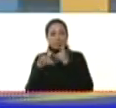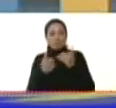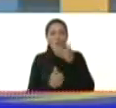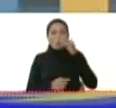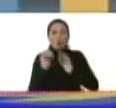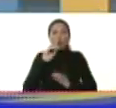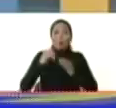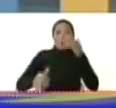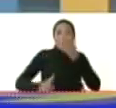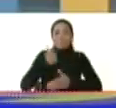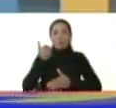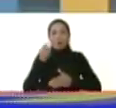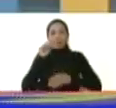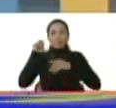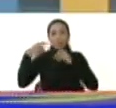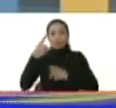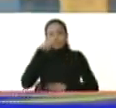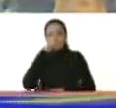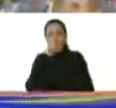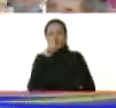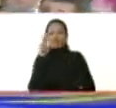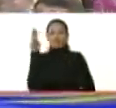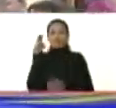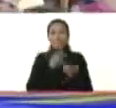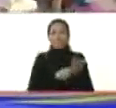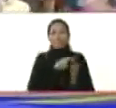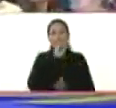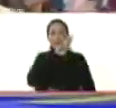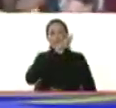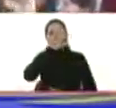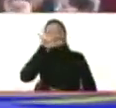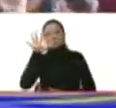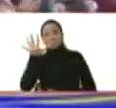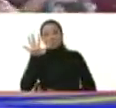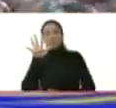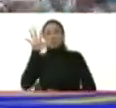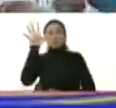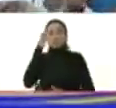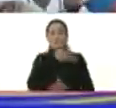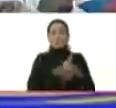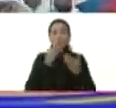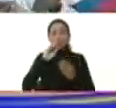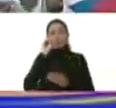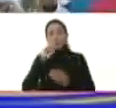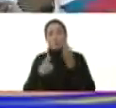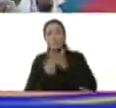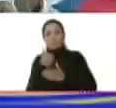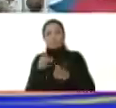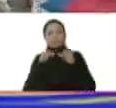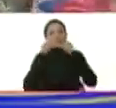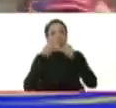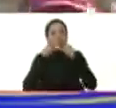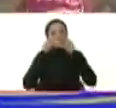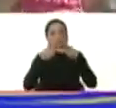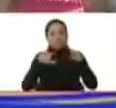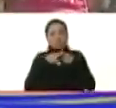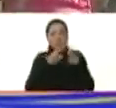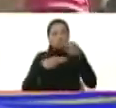más. Para el año 2025, 5 millones o más. Vamos a mantener el ritmo